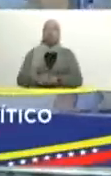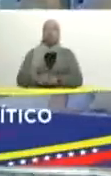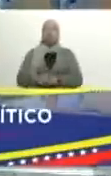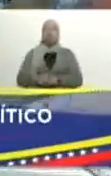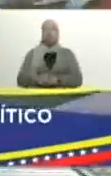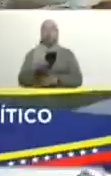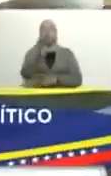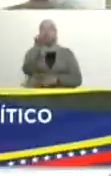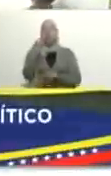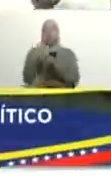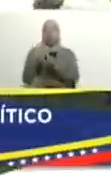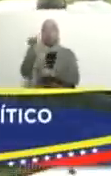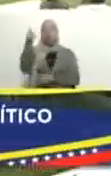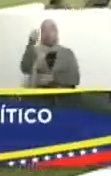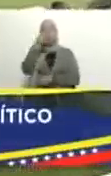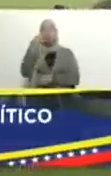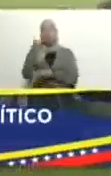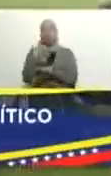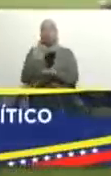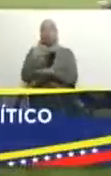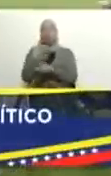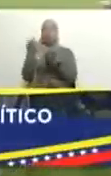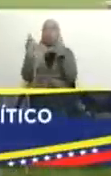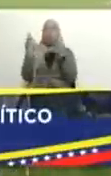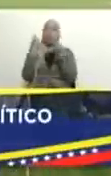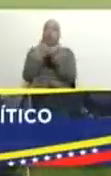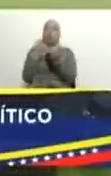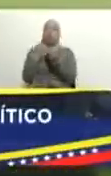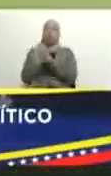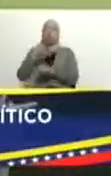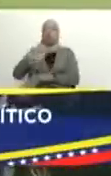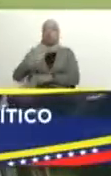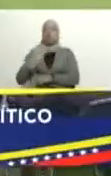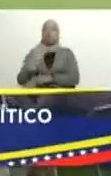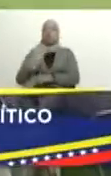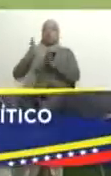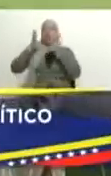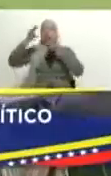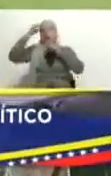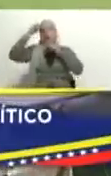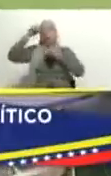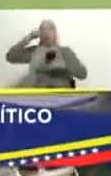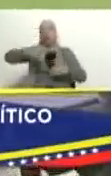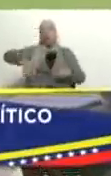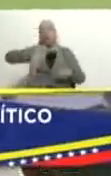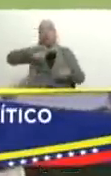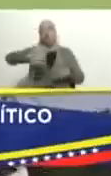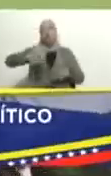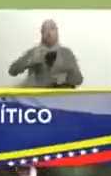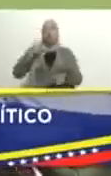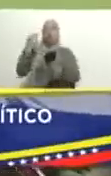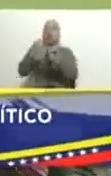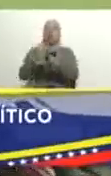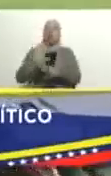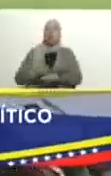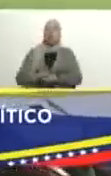El 1x10 como centro del esfuerzo de gobierno y de atención del pueblo como prioridad.